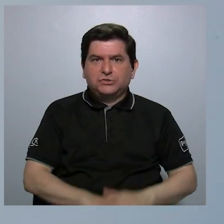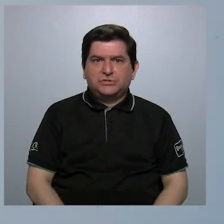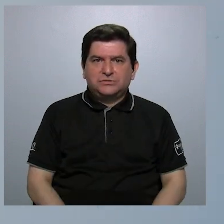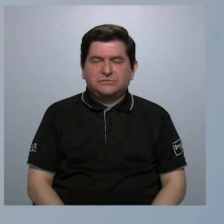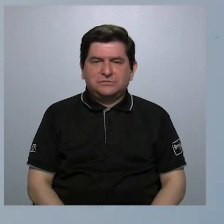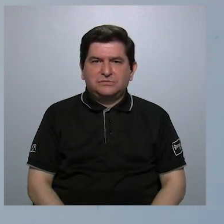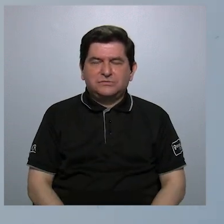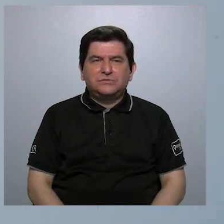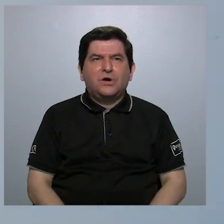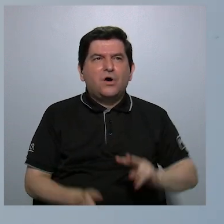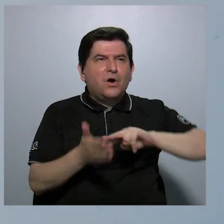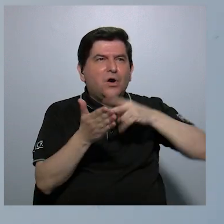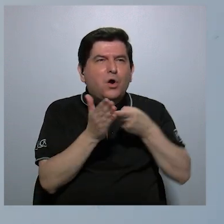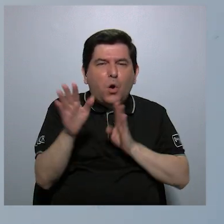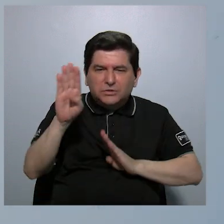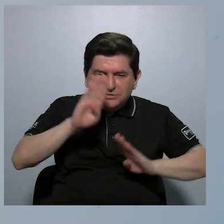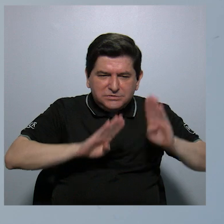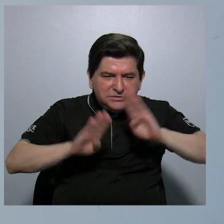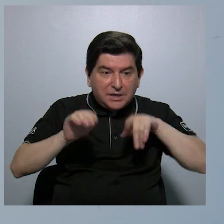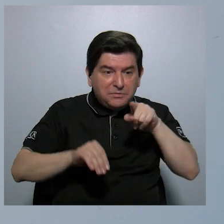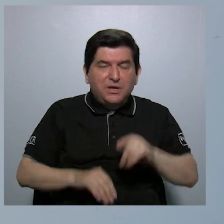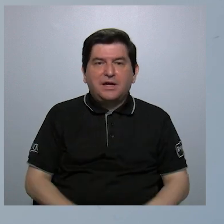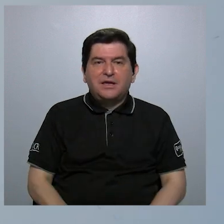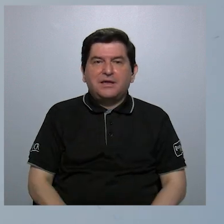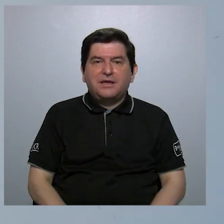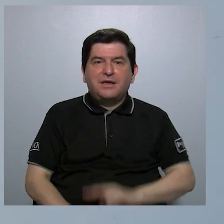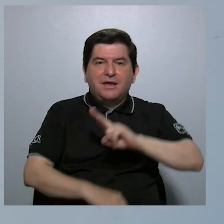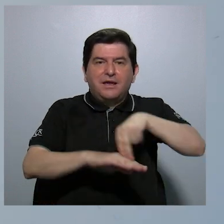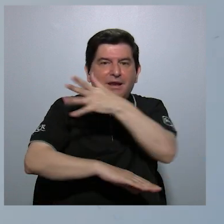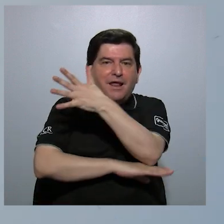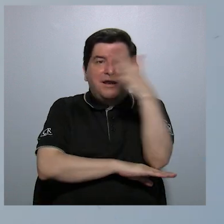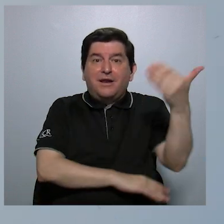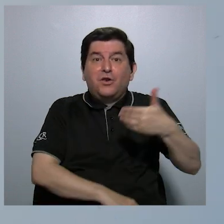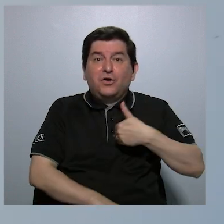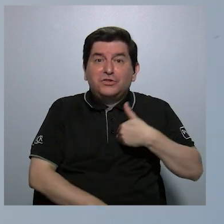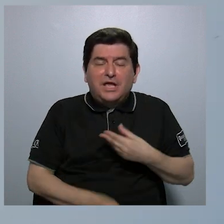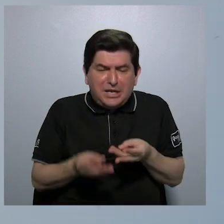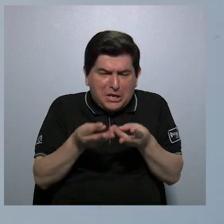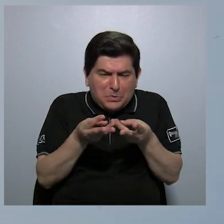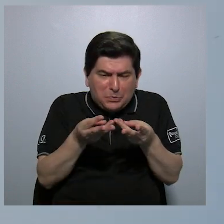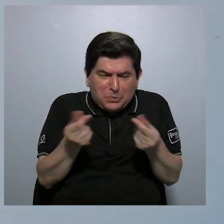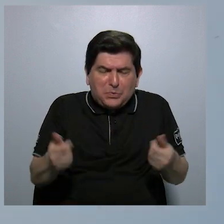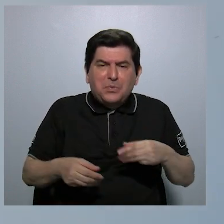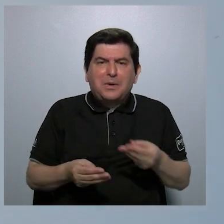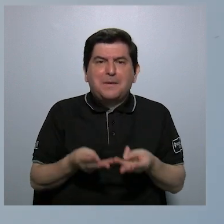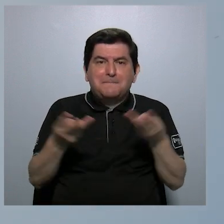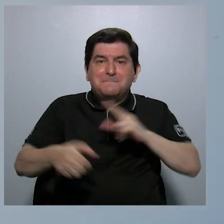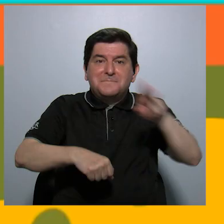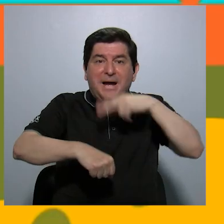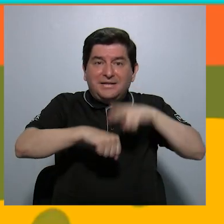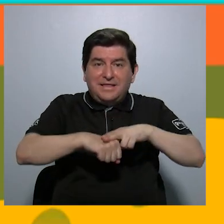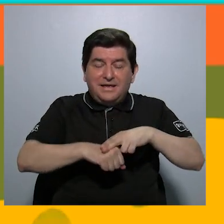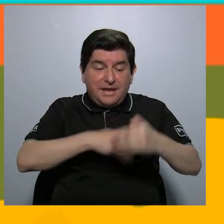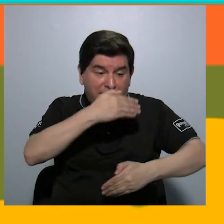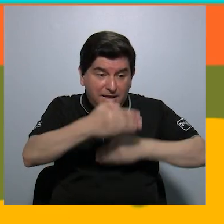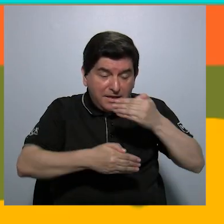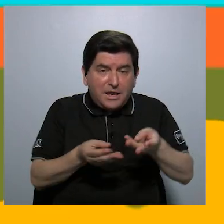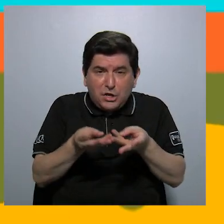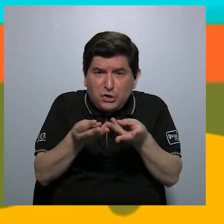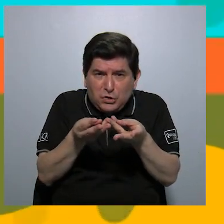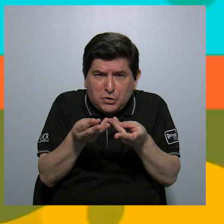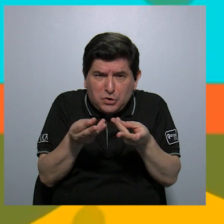Es un concepto biológico donde está ahí, la madre naturaleza lo tiene para descomponer materia orgánica. Y en